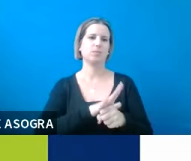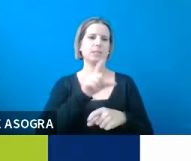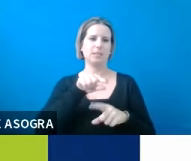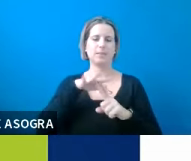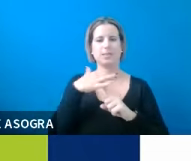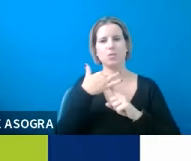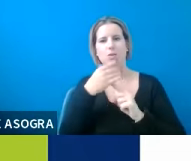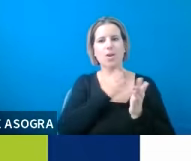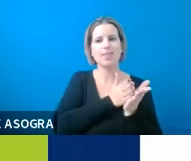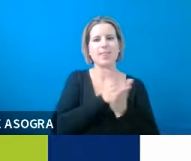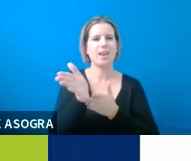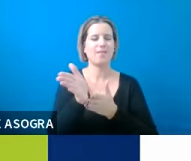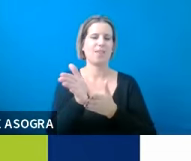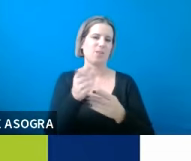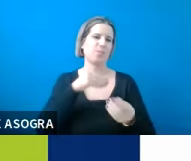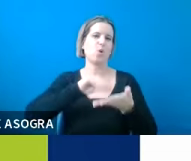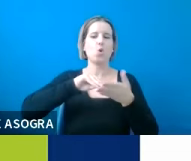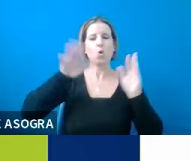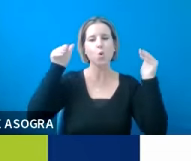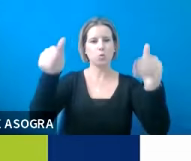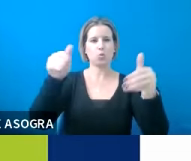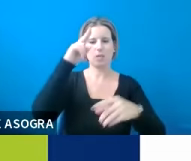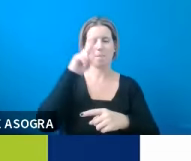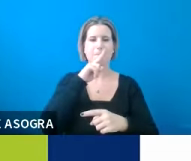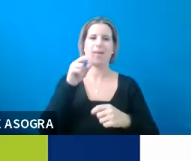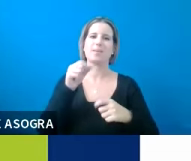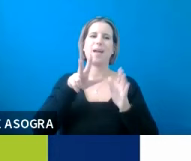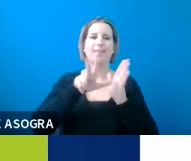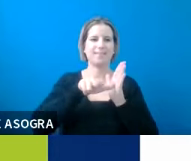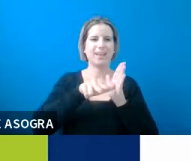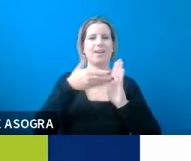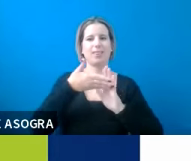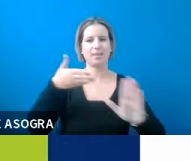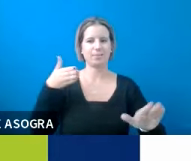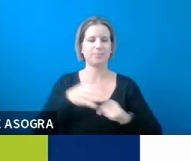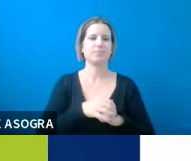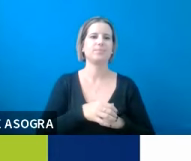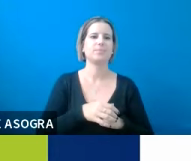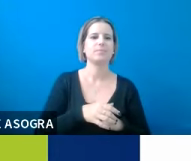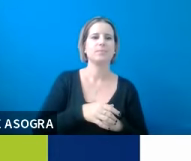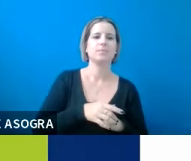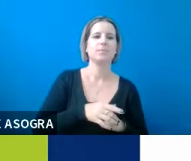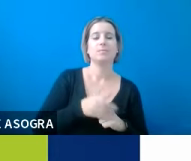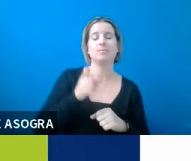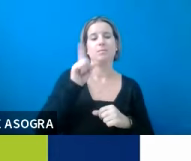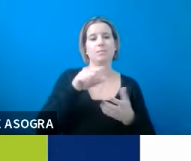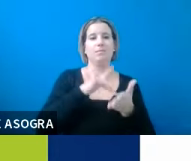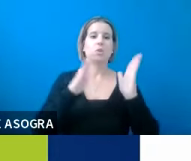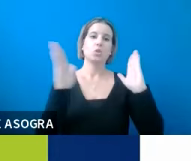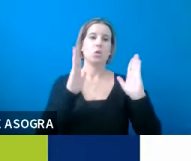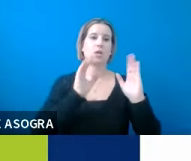la derivación por la consulta de los padres más luego por supuesto que durante la pandemia